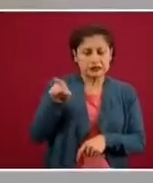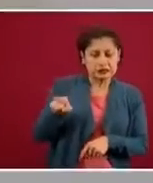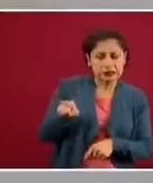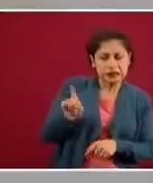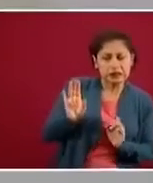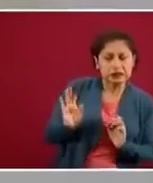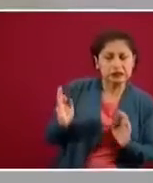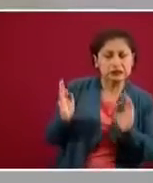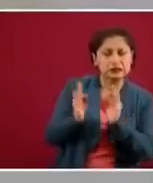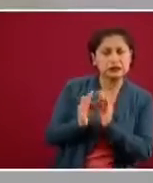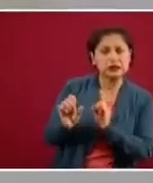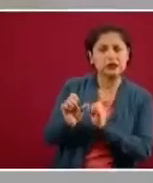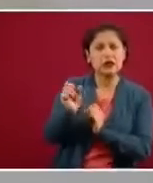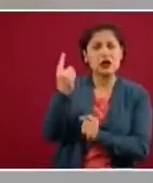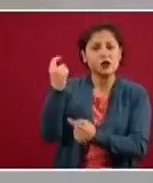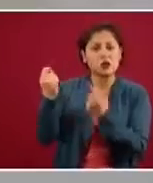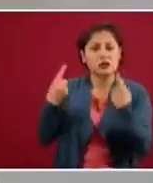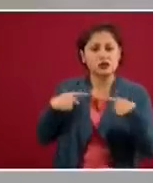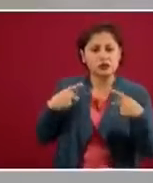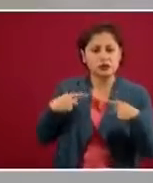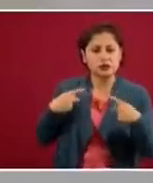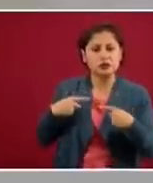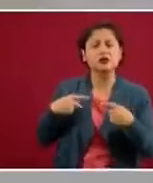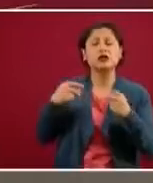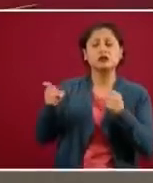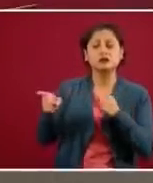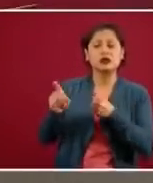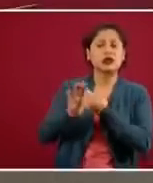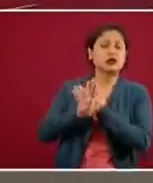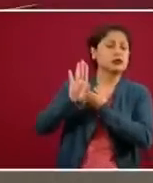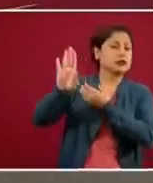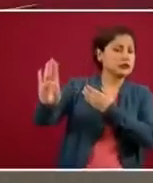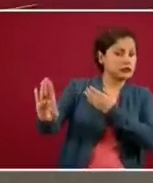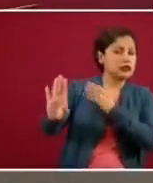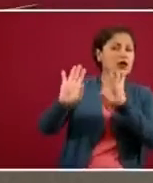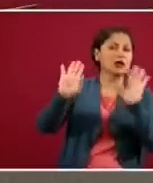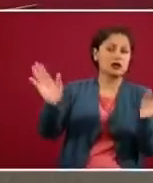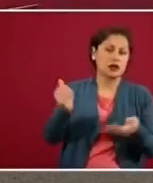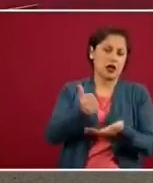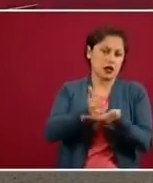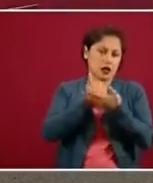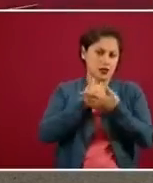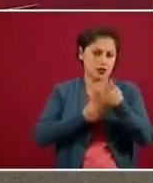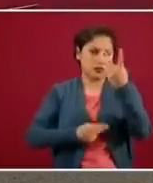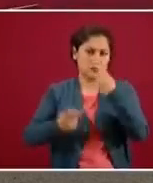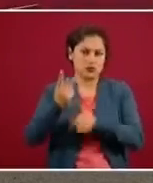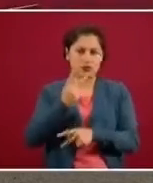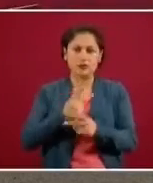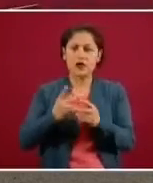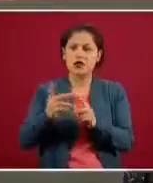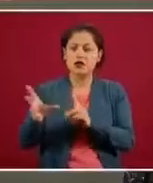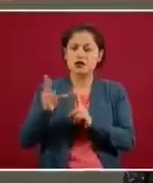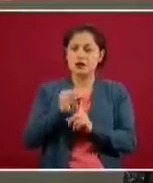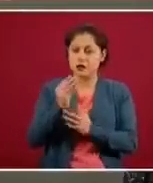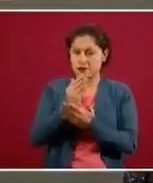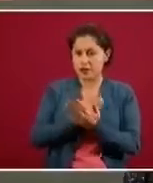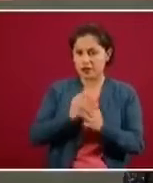en el periodo antes de que se den cuenta ya les protegió, muy probablemente va a contribuir un poco.